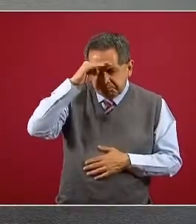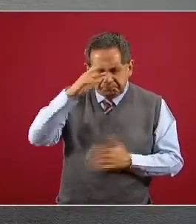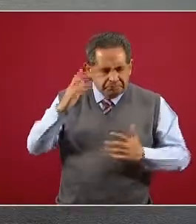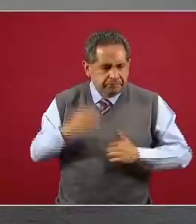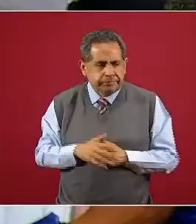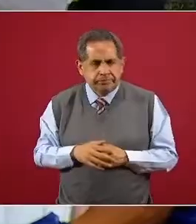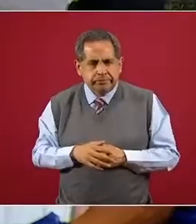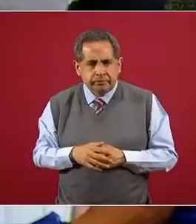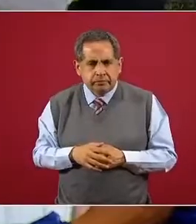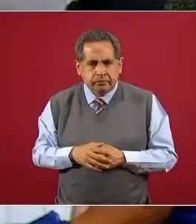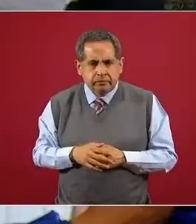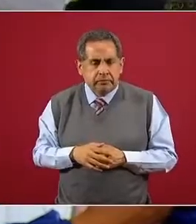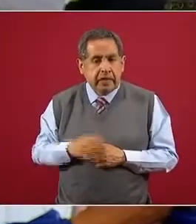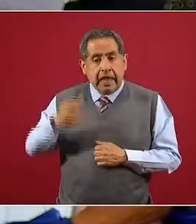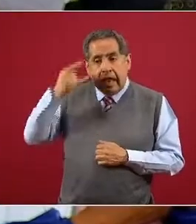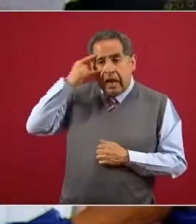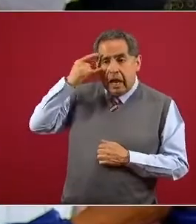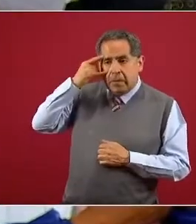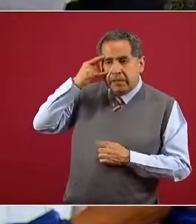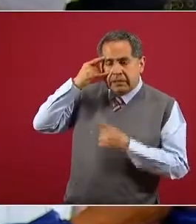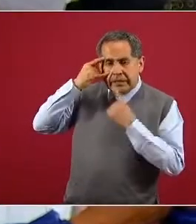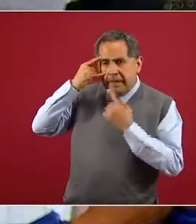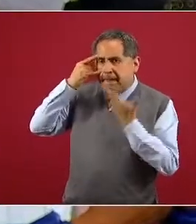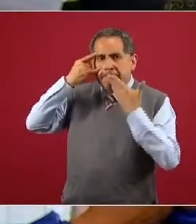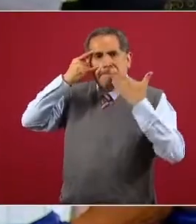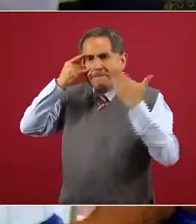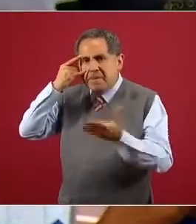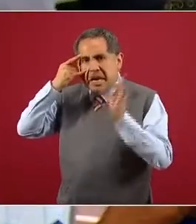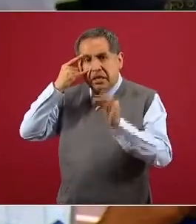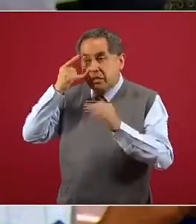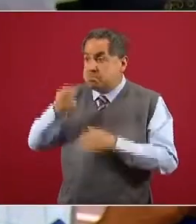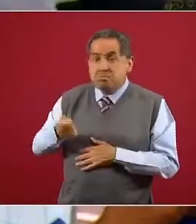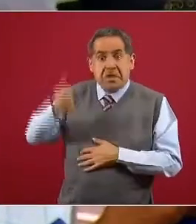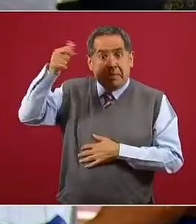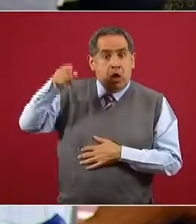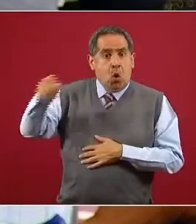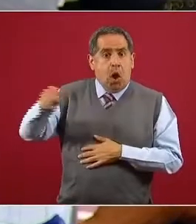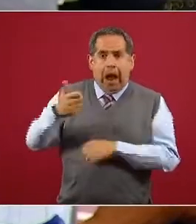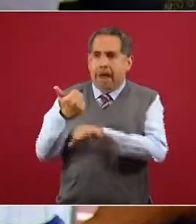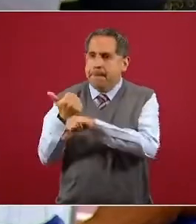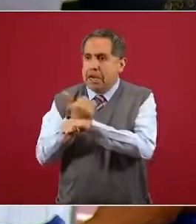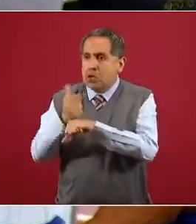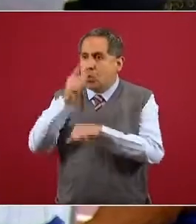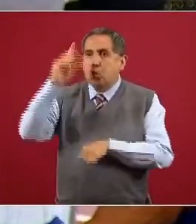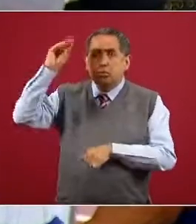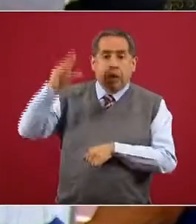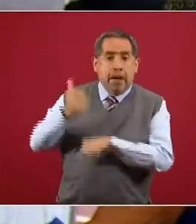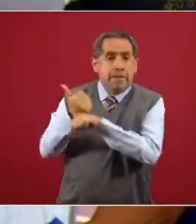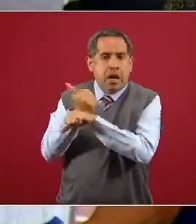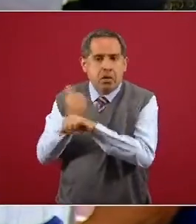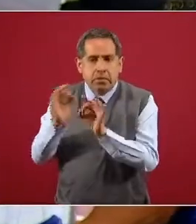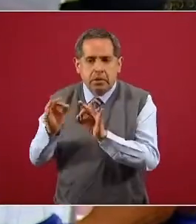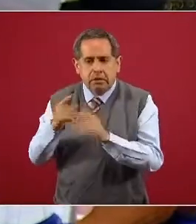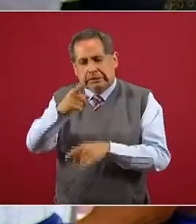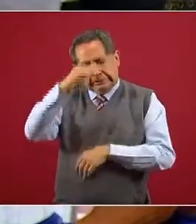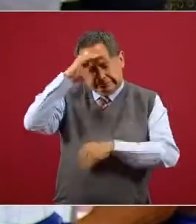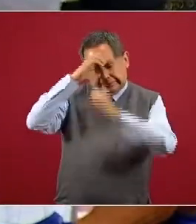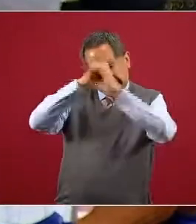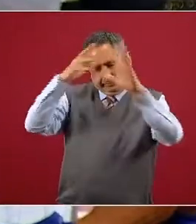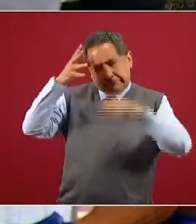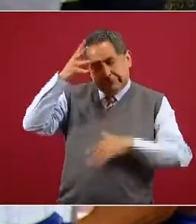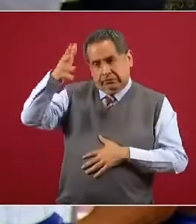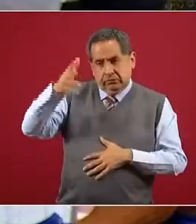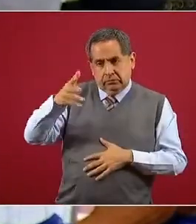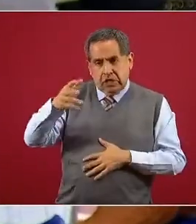es lo que está haciendo bien Campeche para ser el primero en amarillo? Y visualiza usted, ahora sí que un poco futureando,